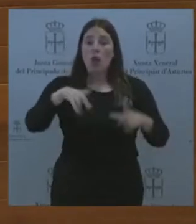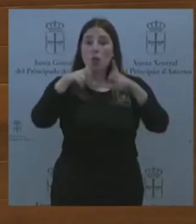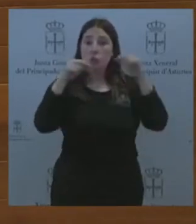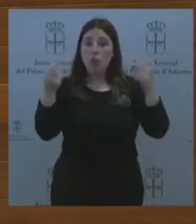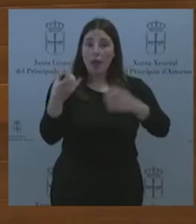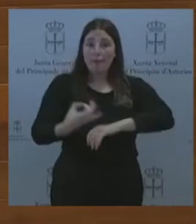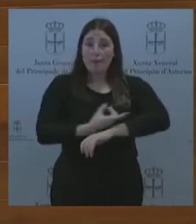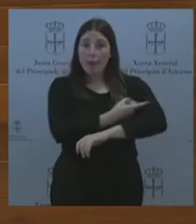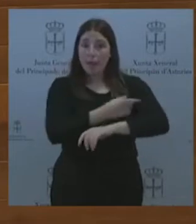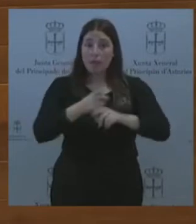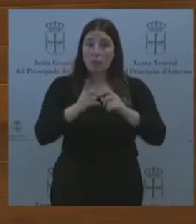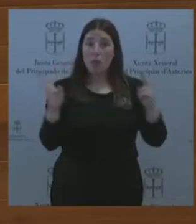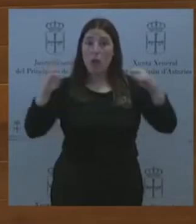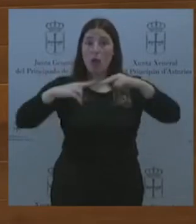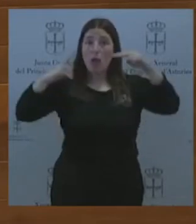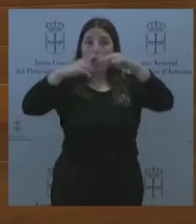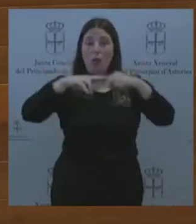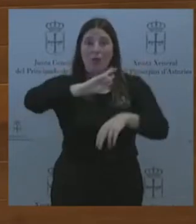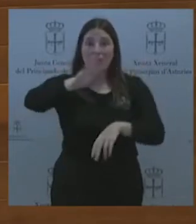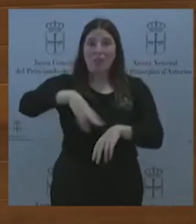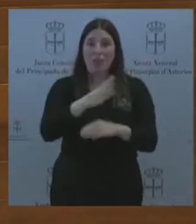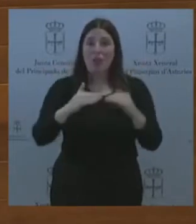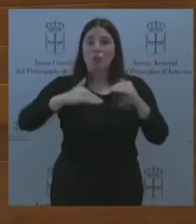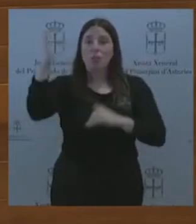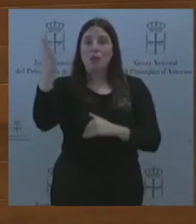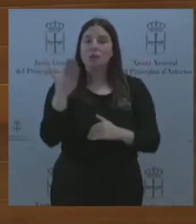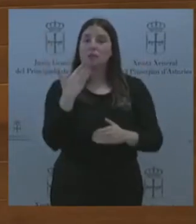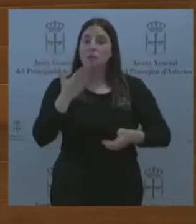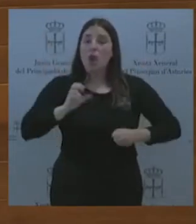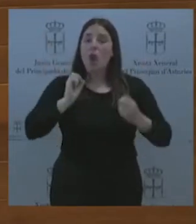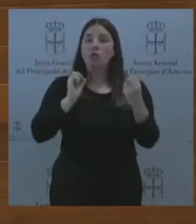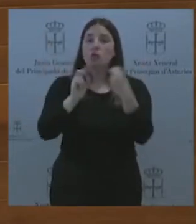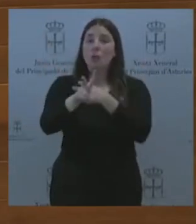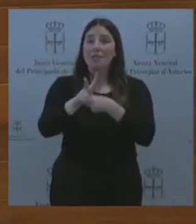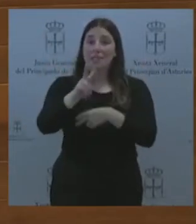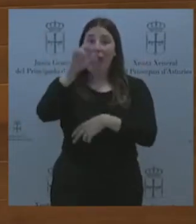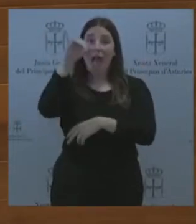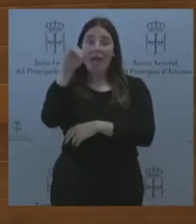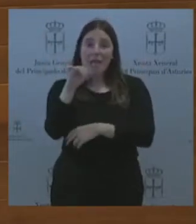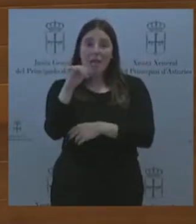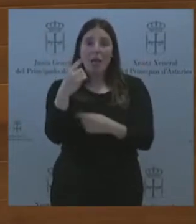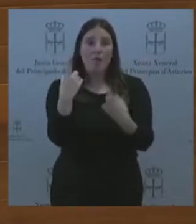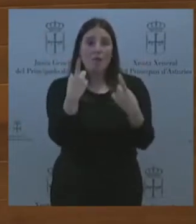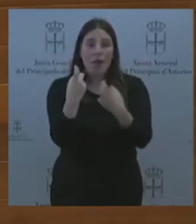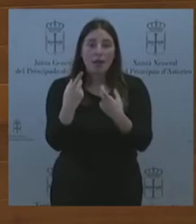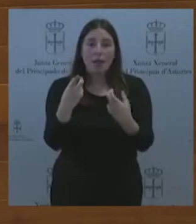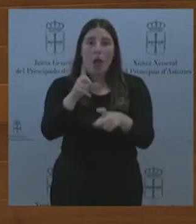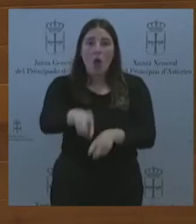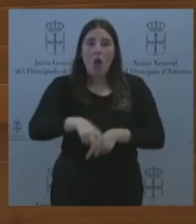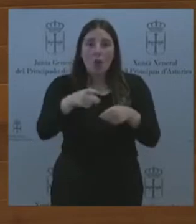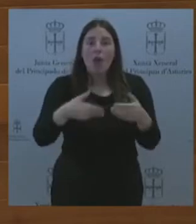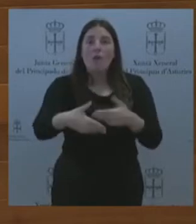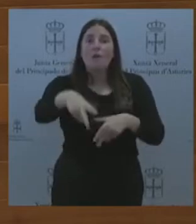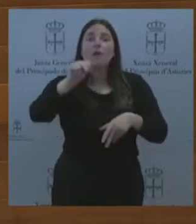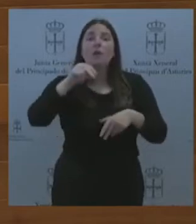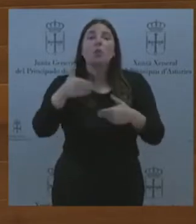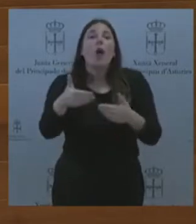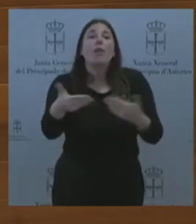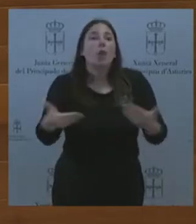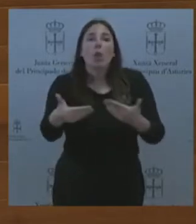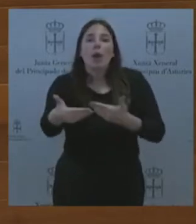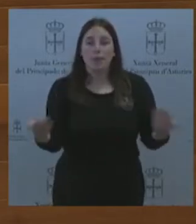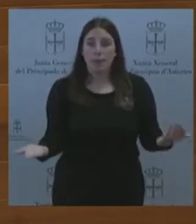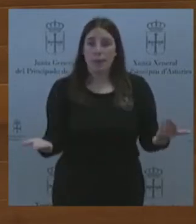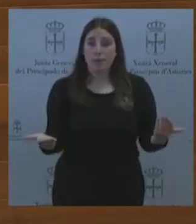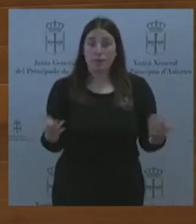2 años y al menos nos falta otro. De la alta velocidad ni hablamos, y por no falta de ganas o de argumentos, pero